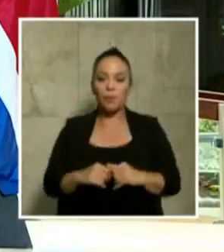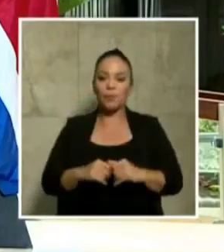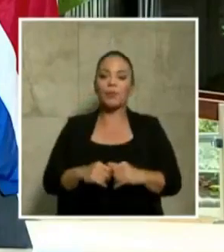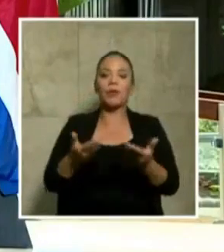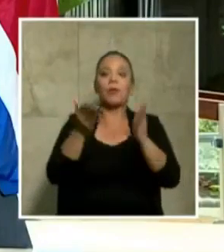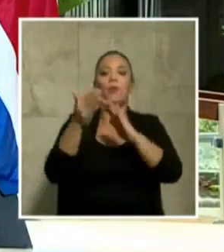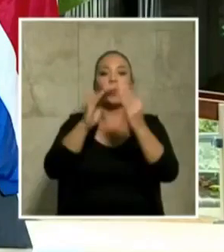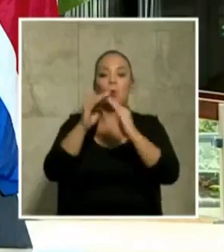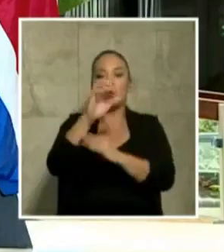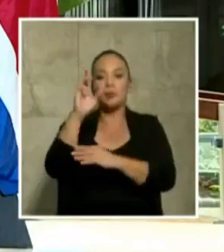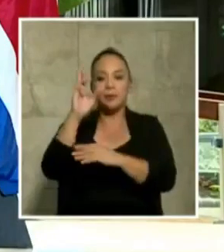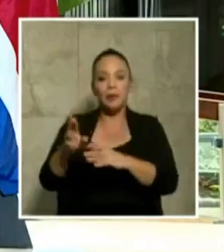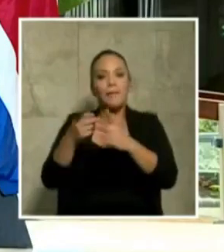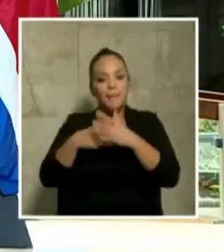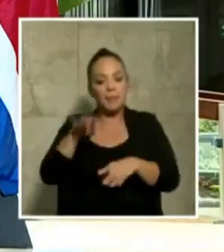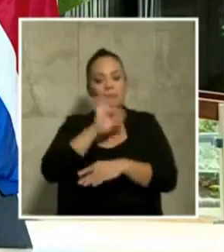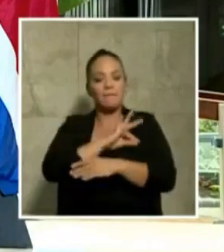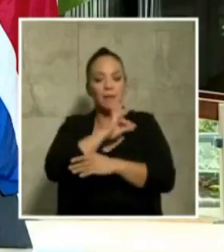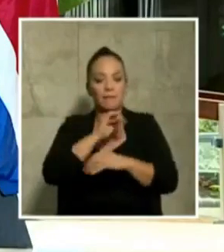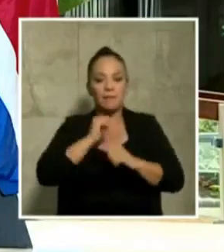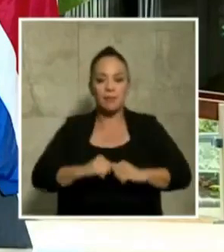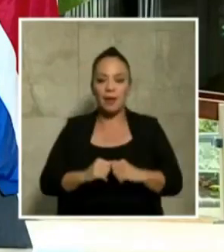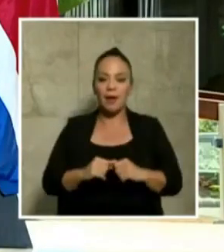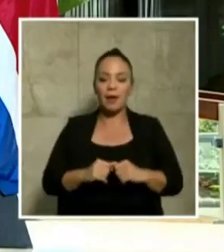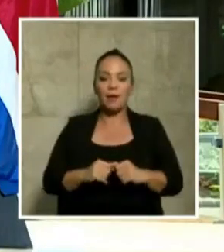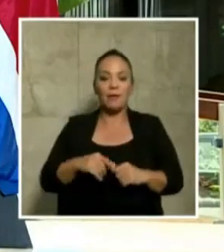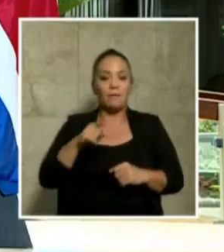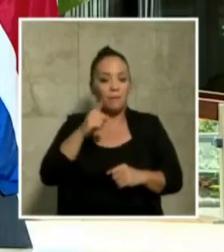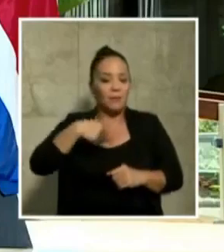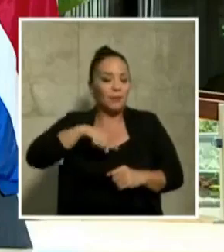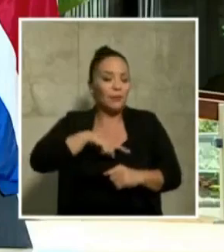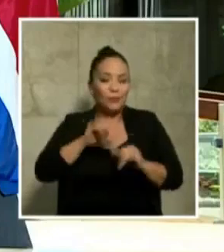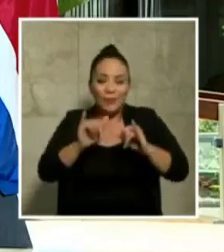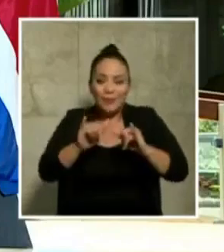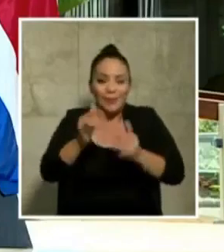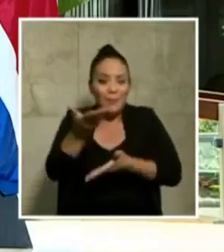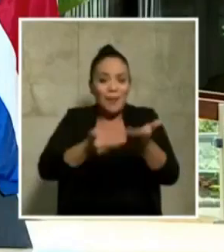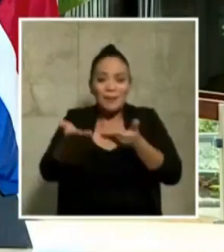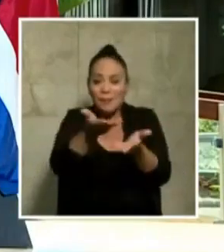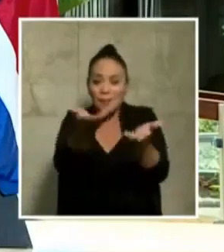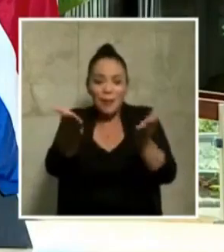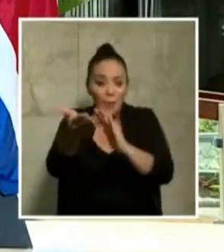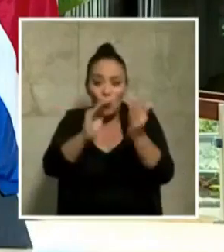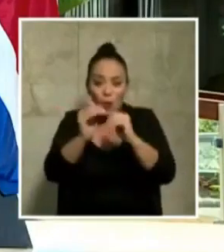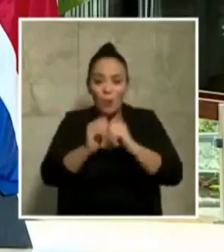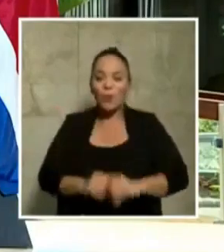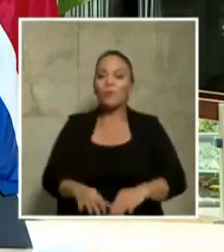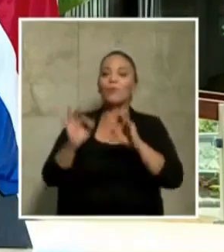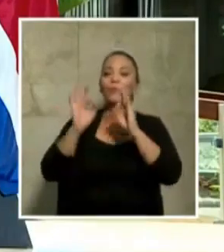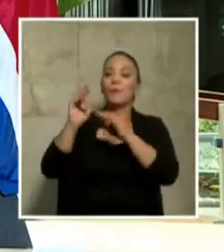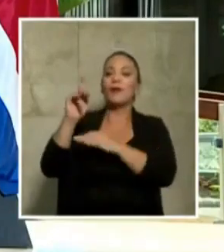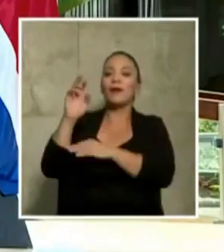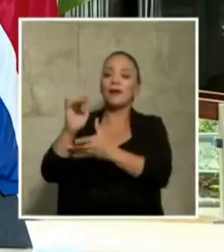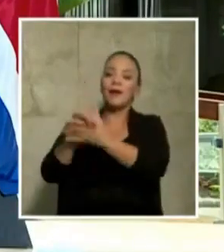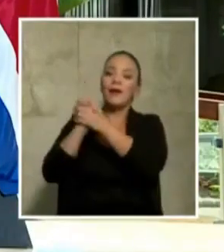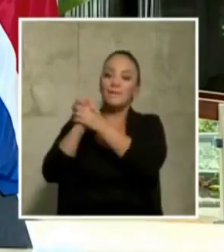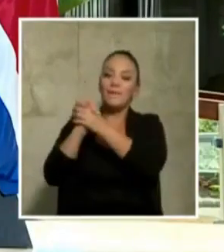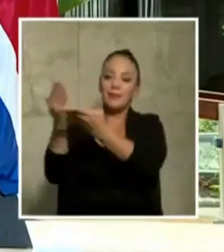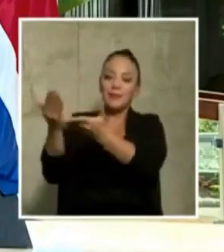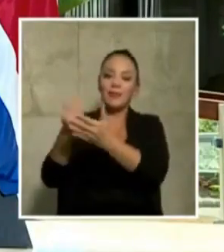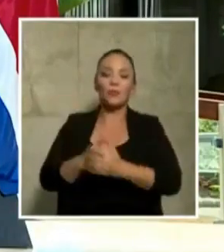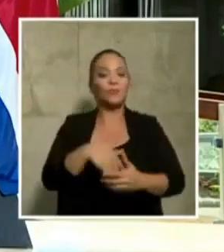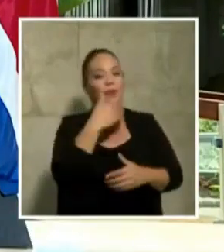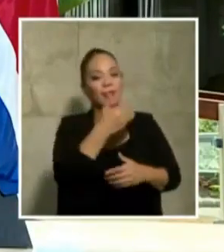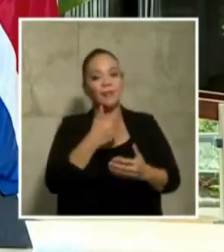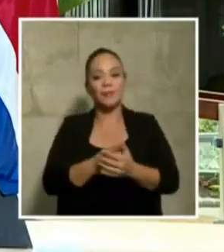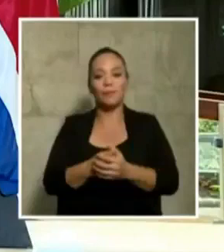de Costa Rica se empiece a beneficiar, que al final del día para eso estamos todos, para servirle al pueblo. Exacto. Muy bien, doña Carla, la felicito. Gracias.